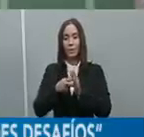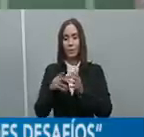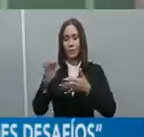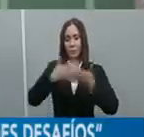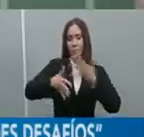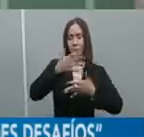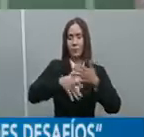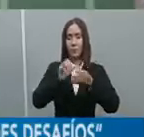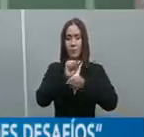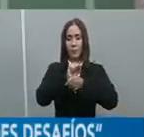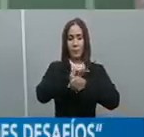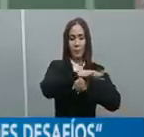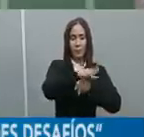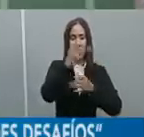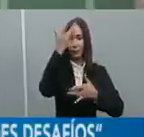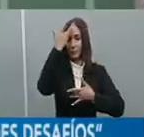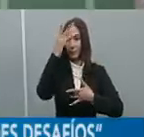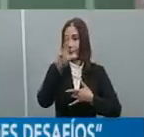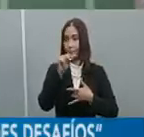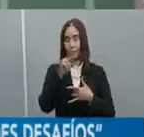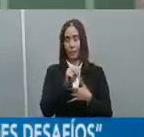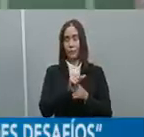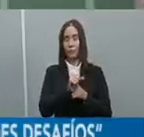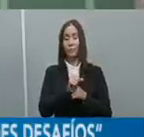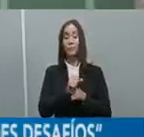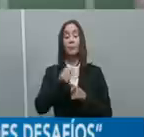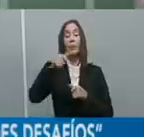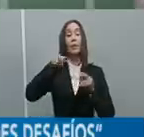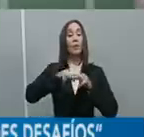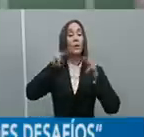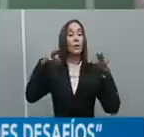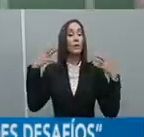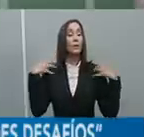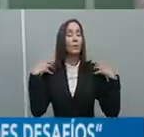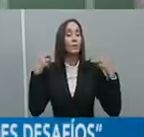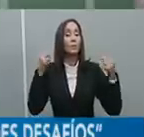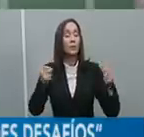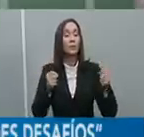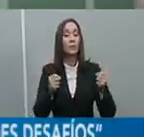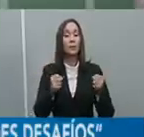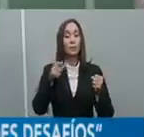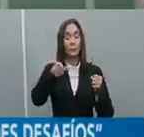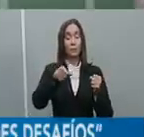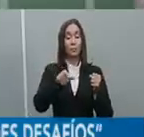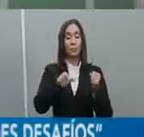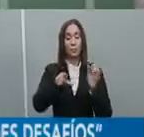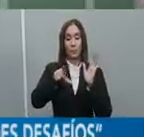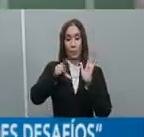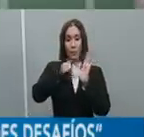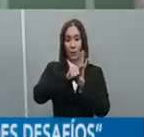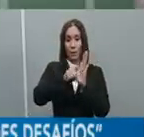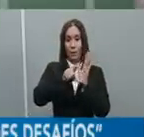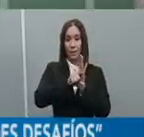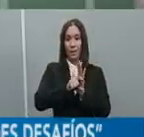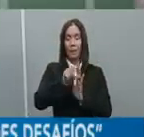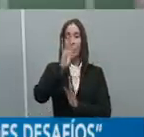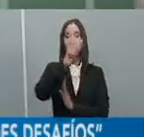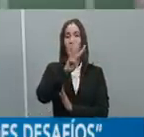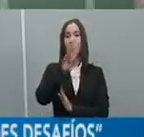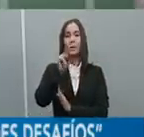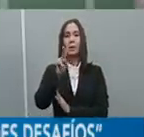el gobierno queremos informarle que el Ministerio de Salud, amparado en la Ley General de Salud